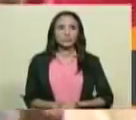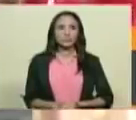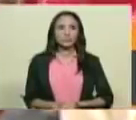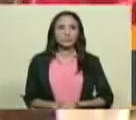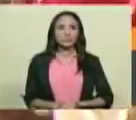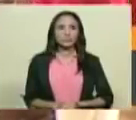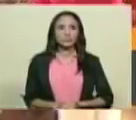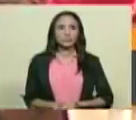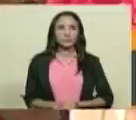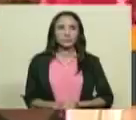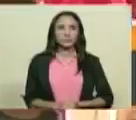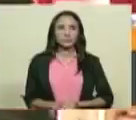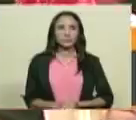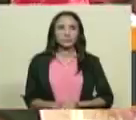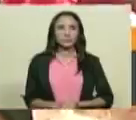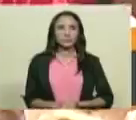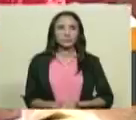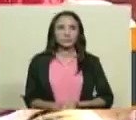Mira, vale.